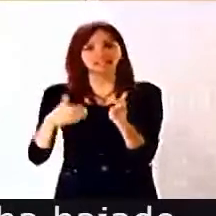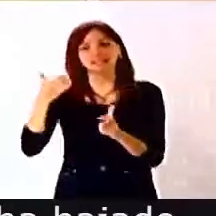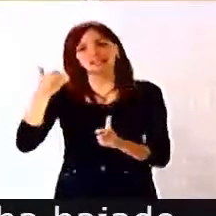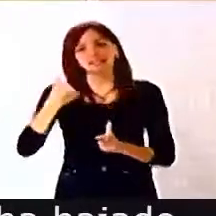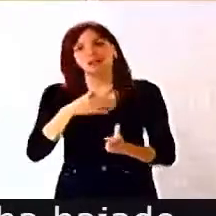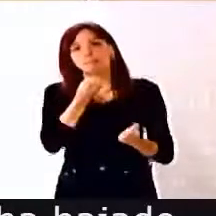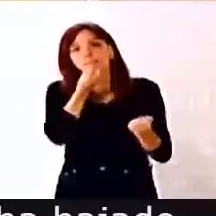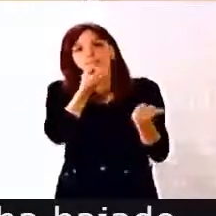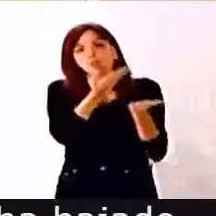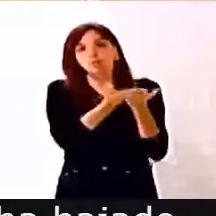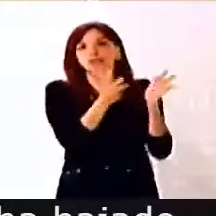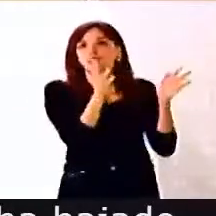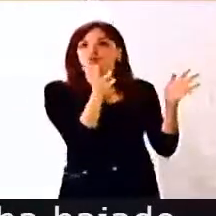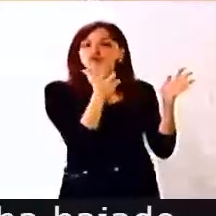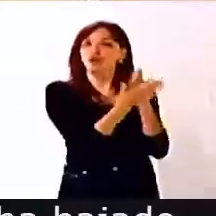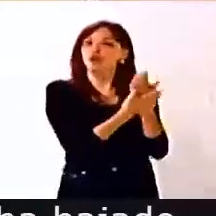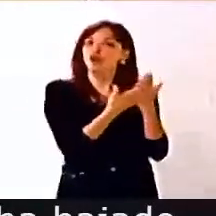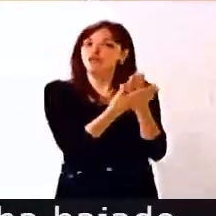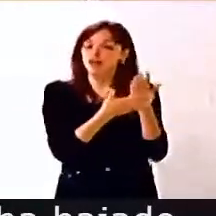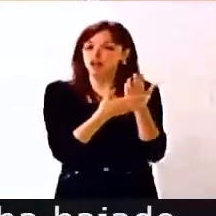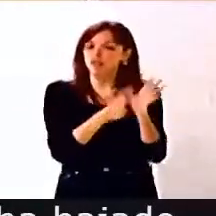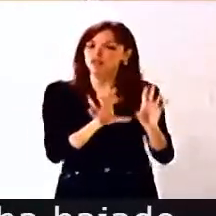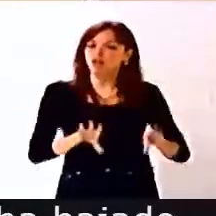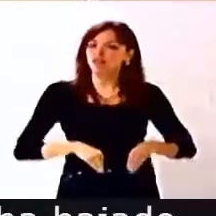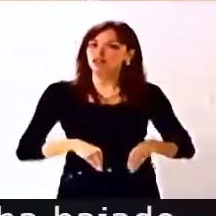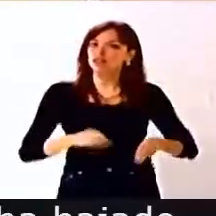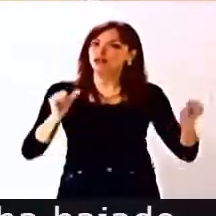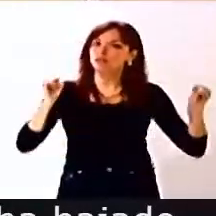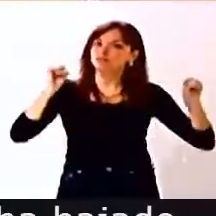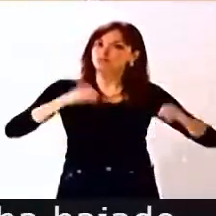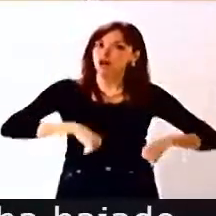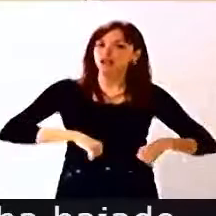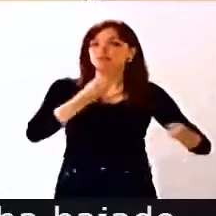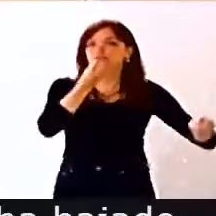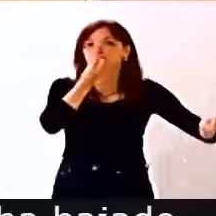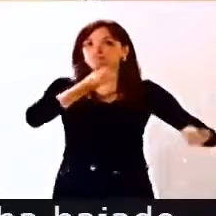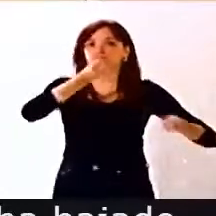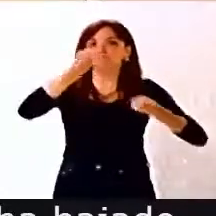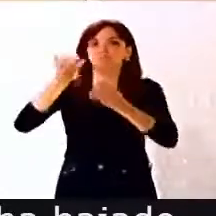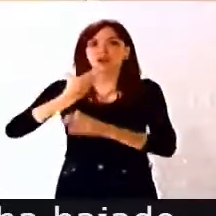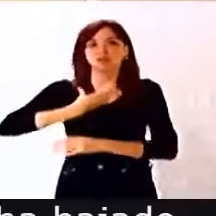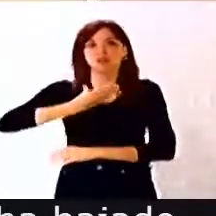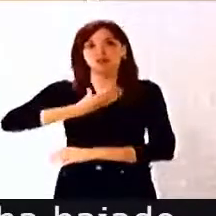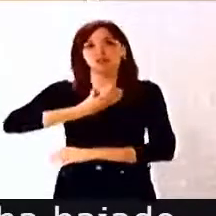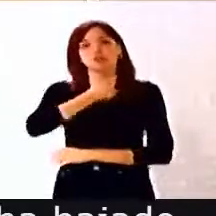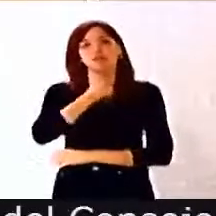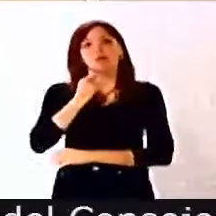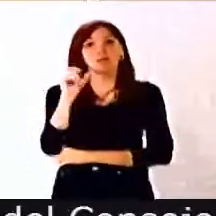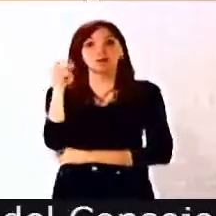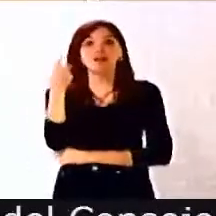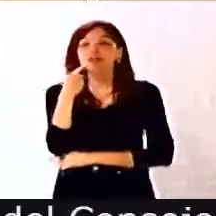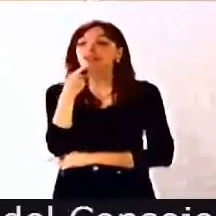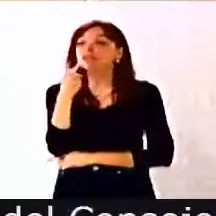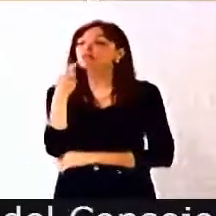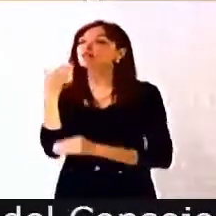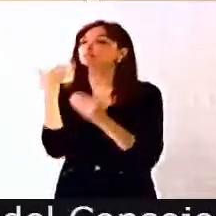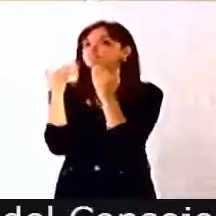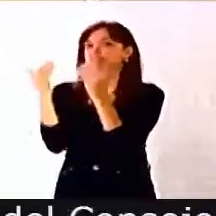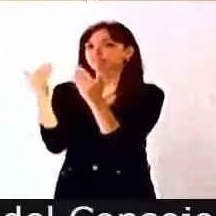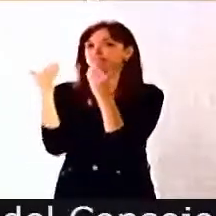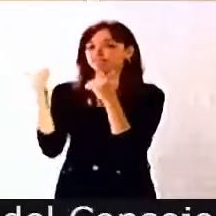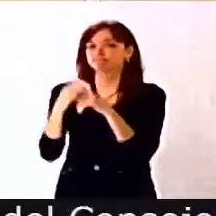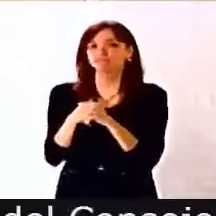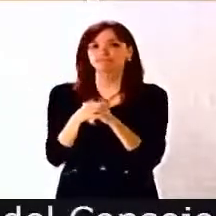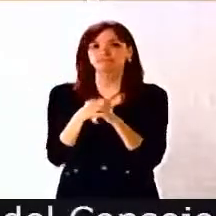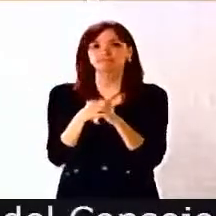propuesta al Consejo de Gobierno, y así lo hemos aceptado y así se lo hemos trasladado al Ayuntamiento. Primero, de agradecimiento a la Unidad de Acción, a la Delegación del